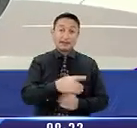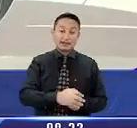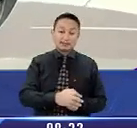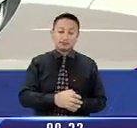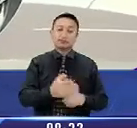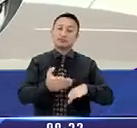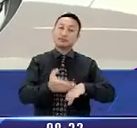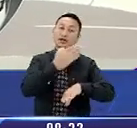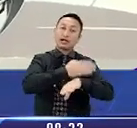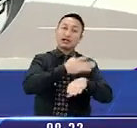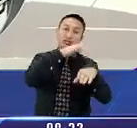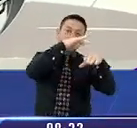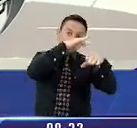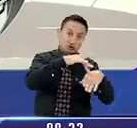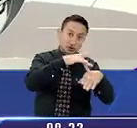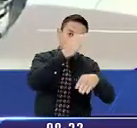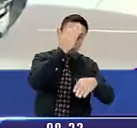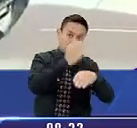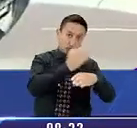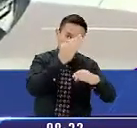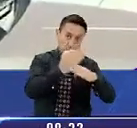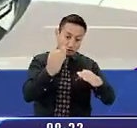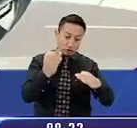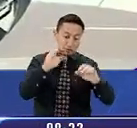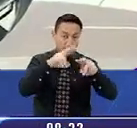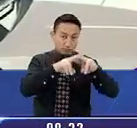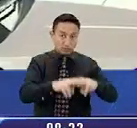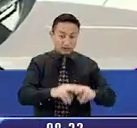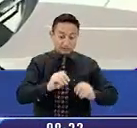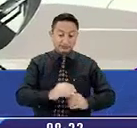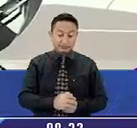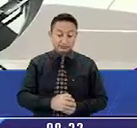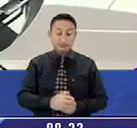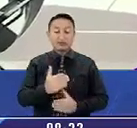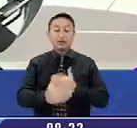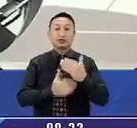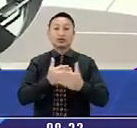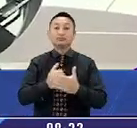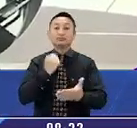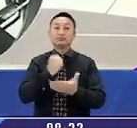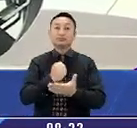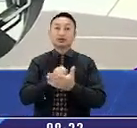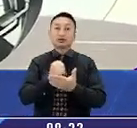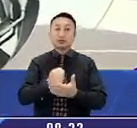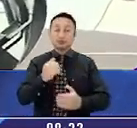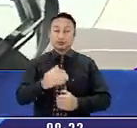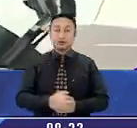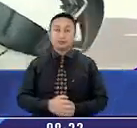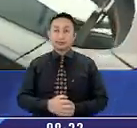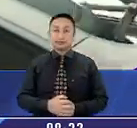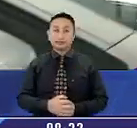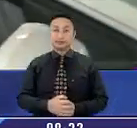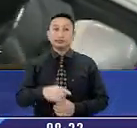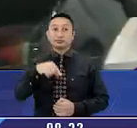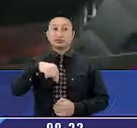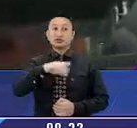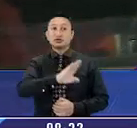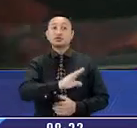tiempo tomen su cita y se acojan a la revisión técnica vehicular y obviamente al proceso de matriculación correspondiente de acuerdo a la